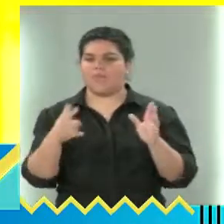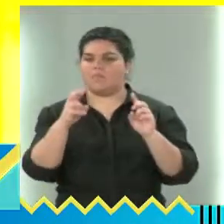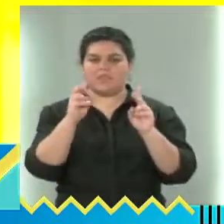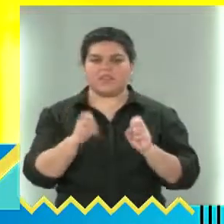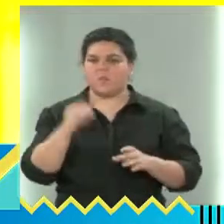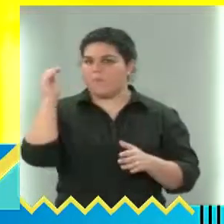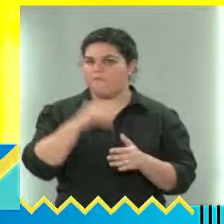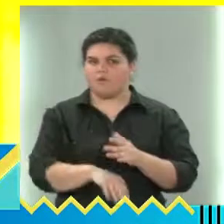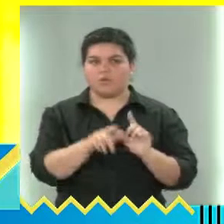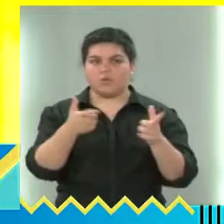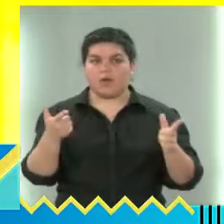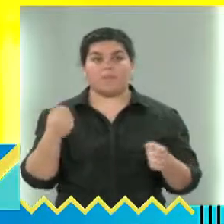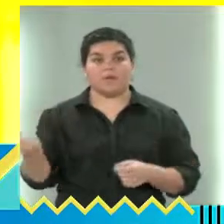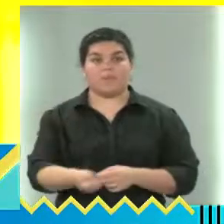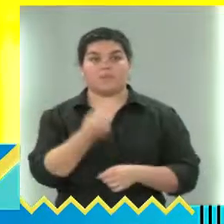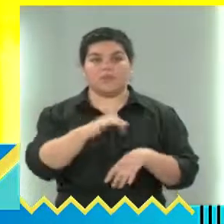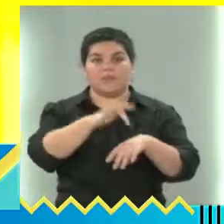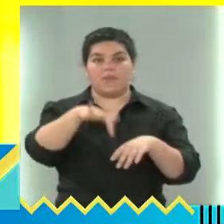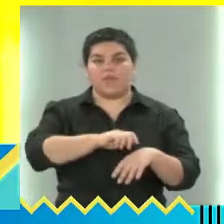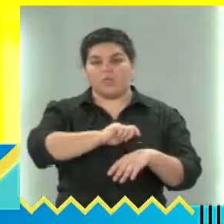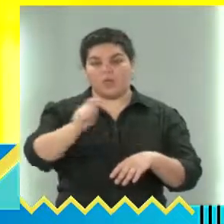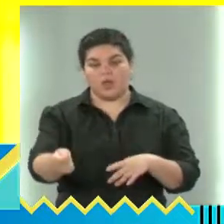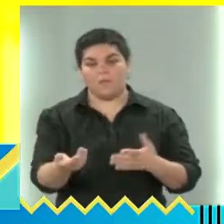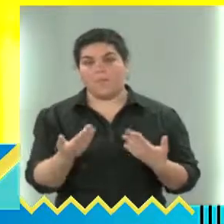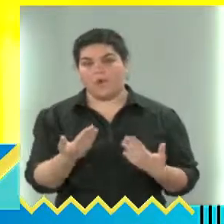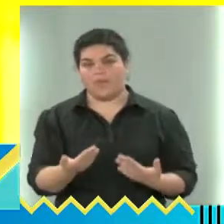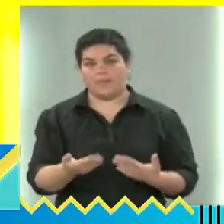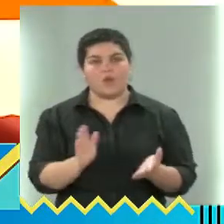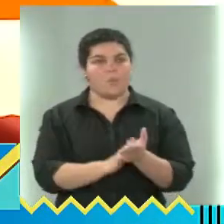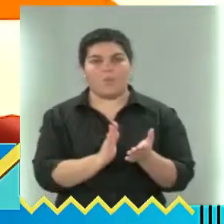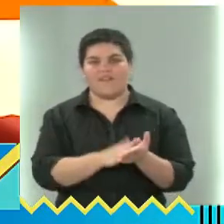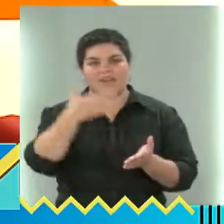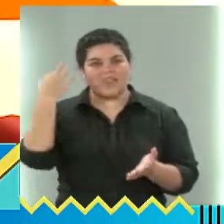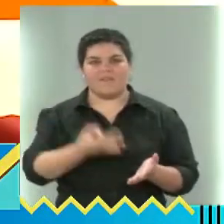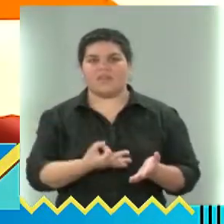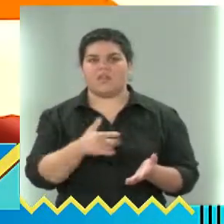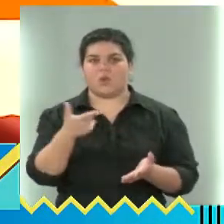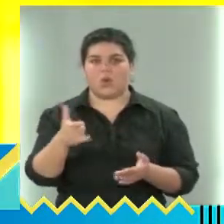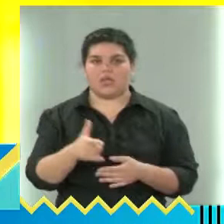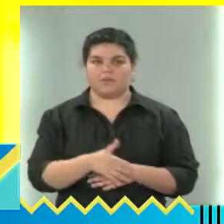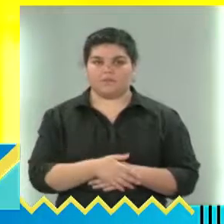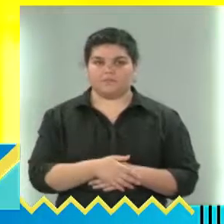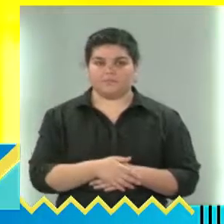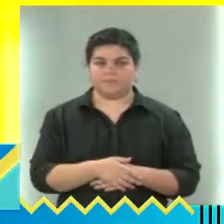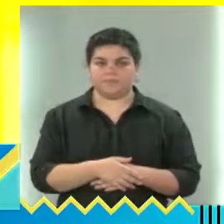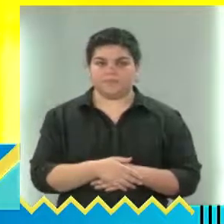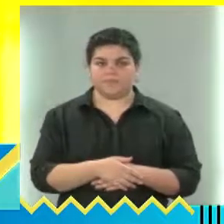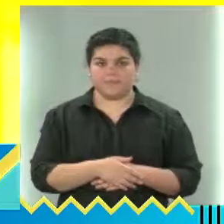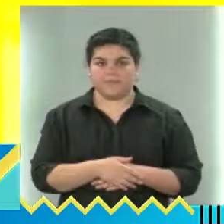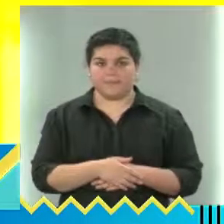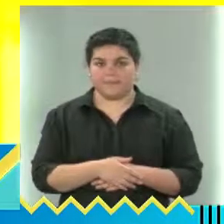la médula en la donación de sangre, pero tampoco no está demostrado. Y después